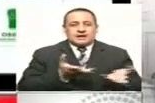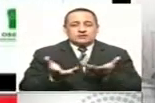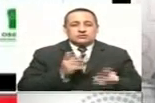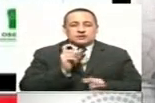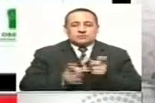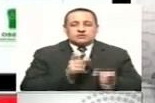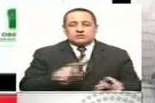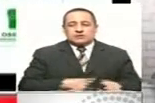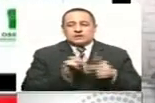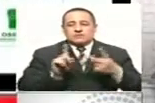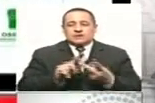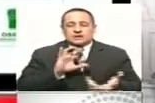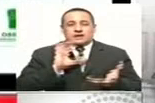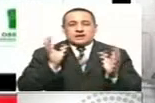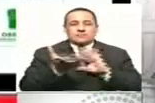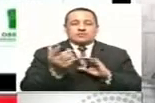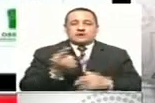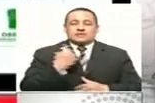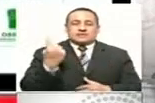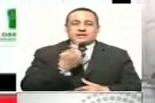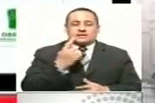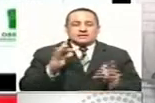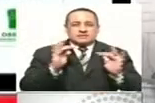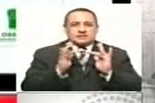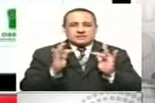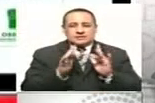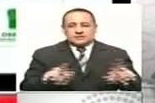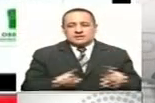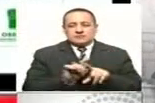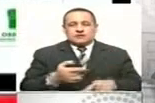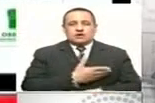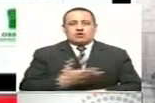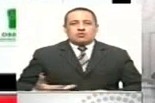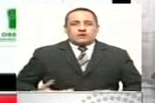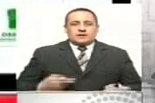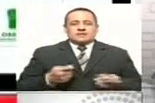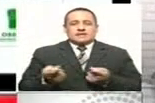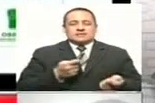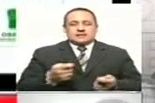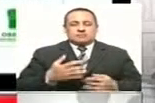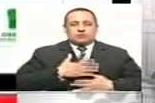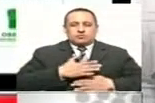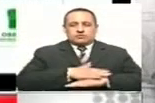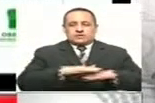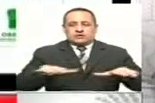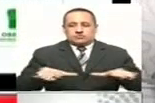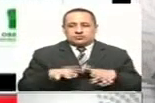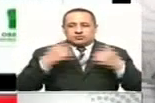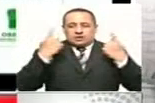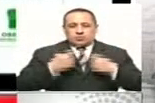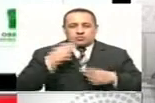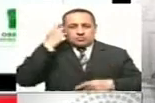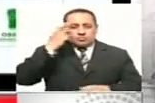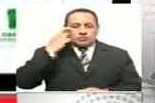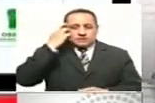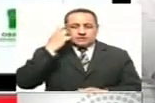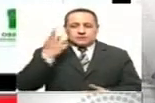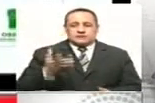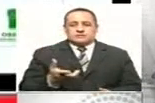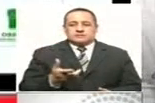pública, otros con transformación digital, gobernanza territorial, coordinación de políticas,